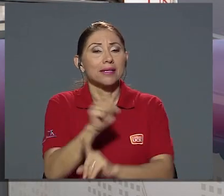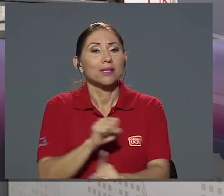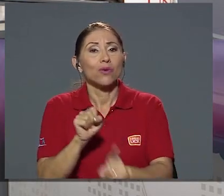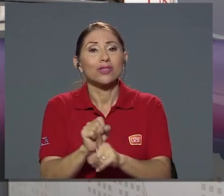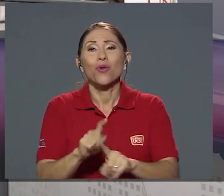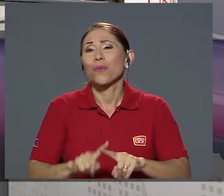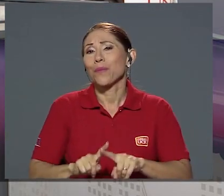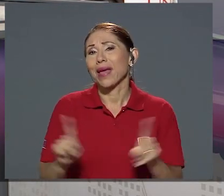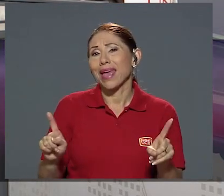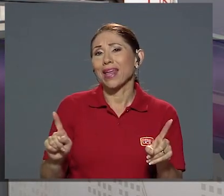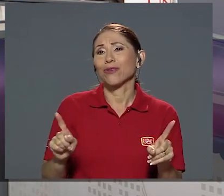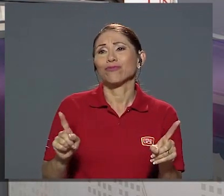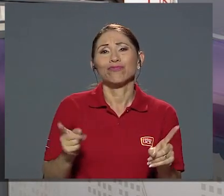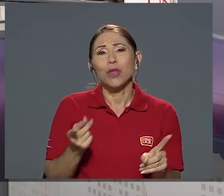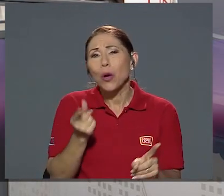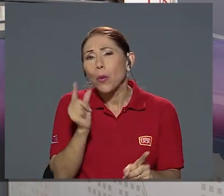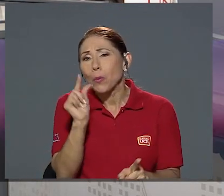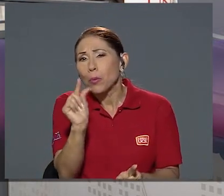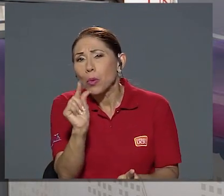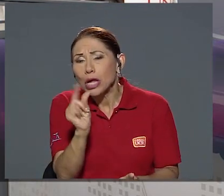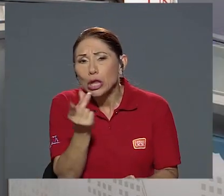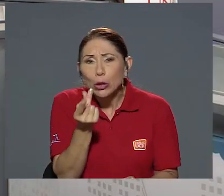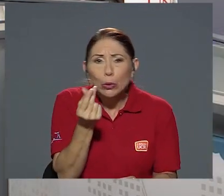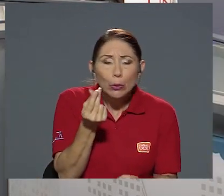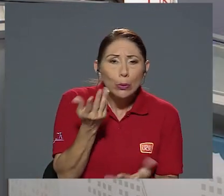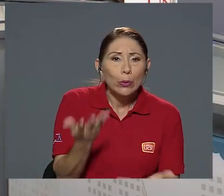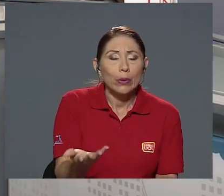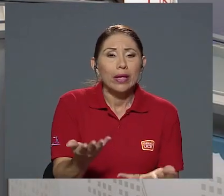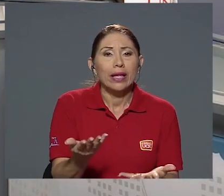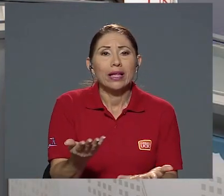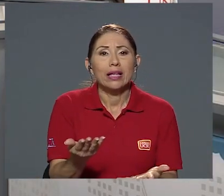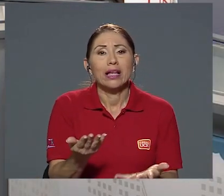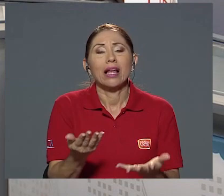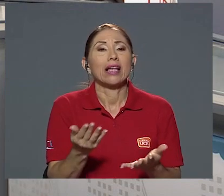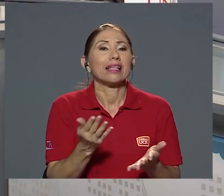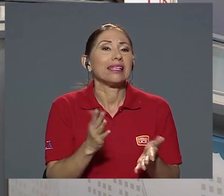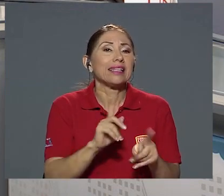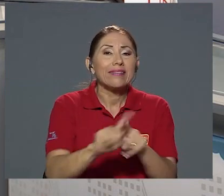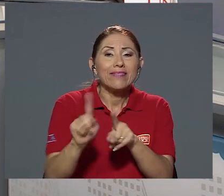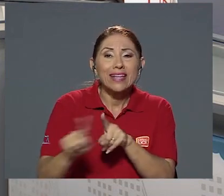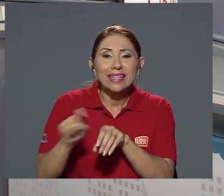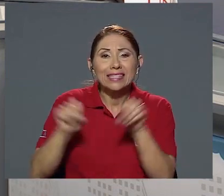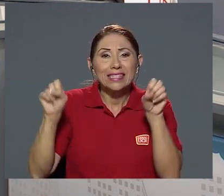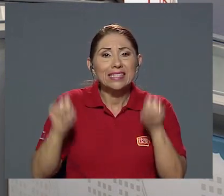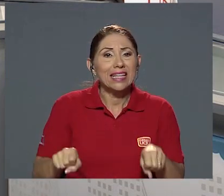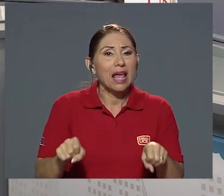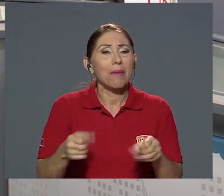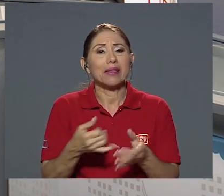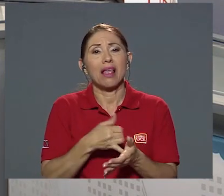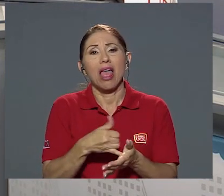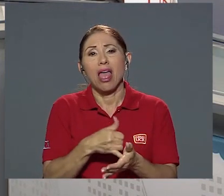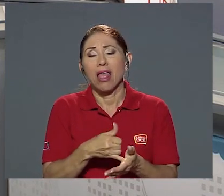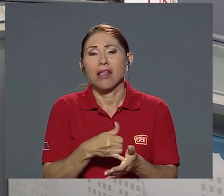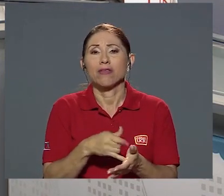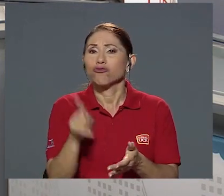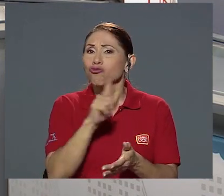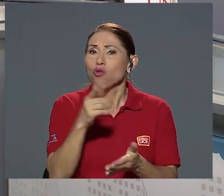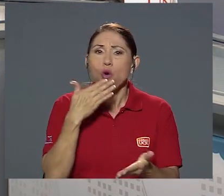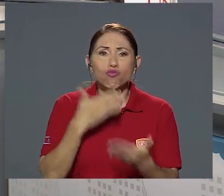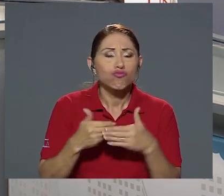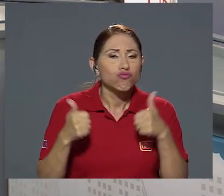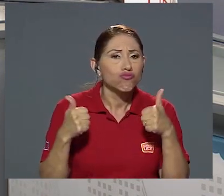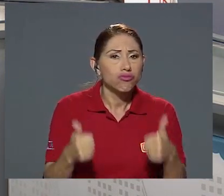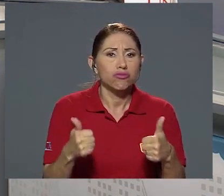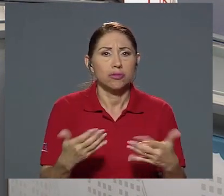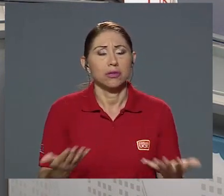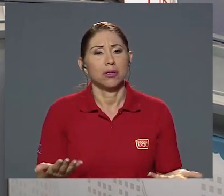siguen escasamente financiados, con burocracias insuficientes e ineficaces en muchos casos. La selección de